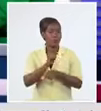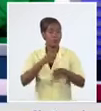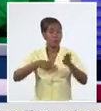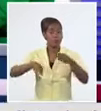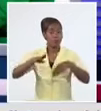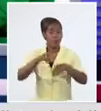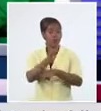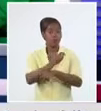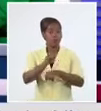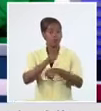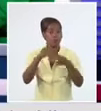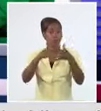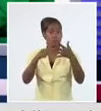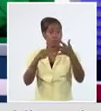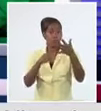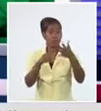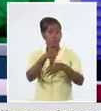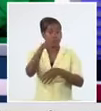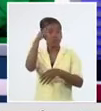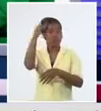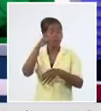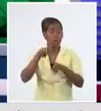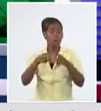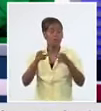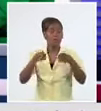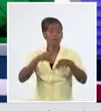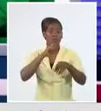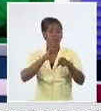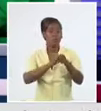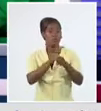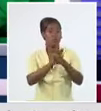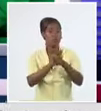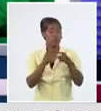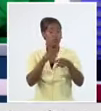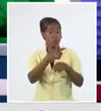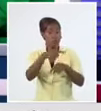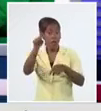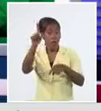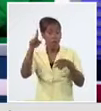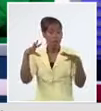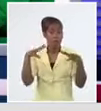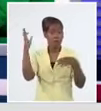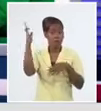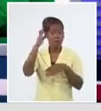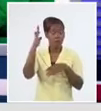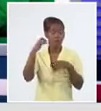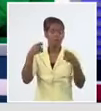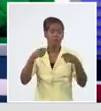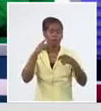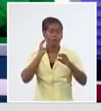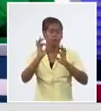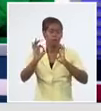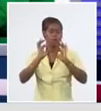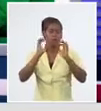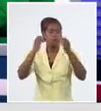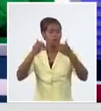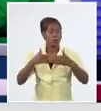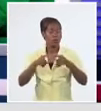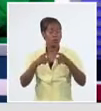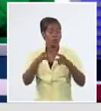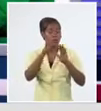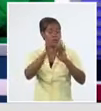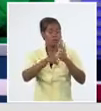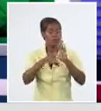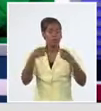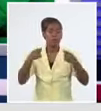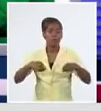responsabilidad para el uso de las medidas de contención, que hasta este minuto son las medidas que son 100%